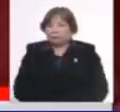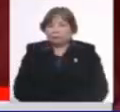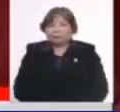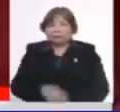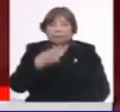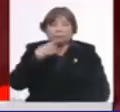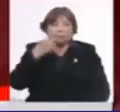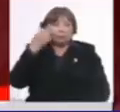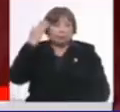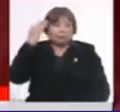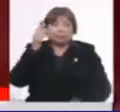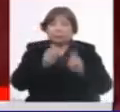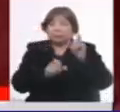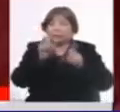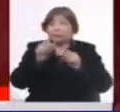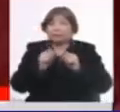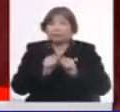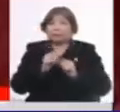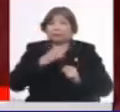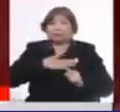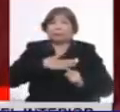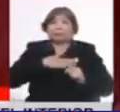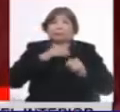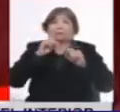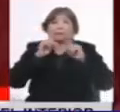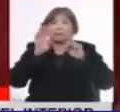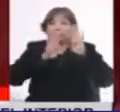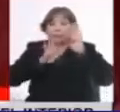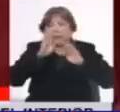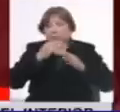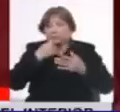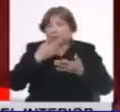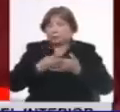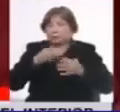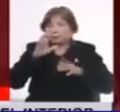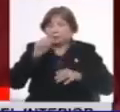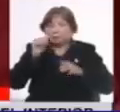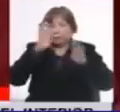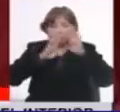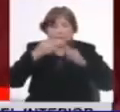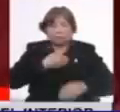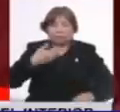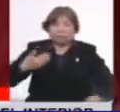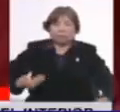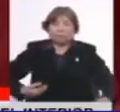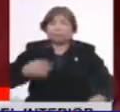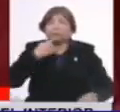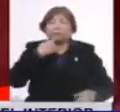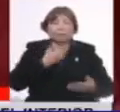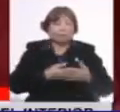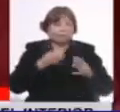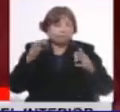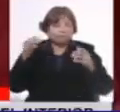Como es de conocimiento público, mi preocupación y la preocupación del gobierno es